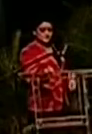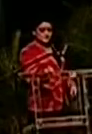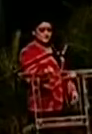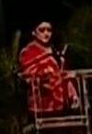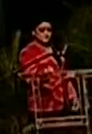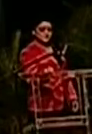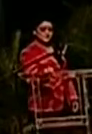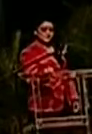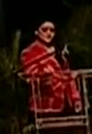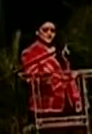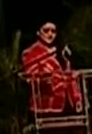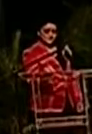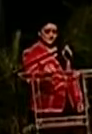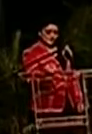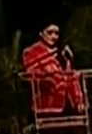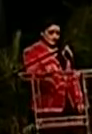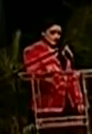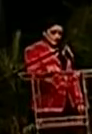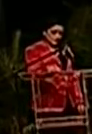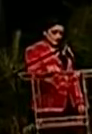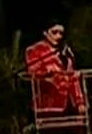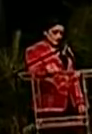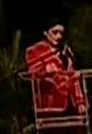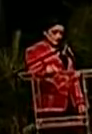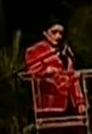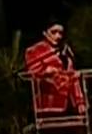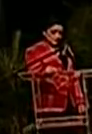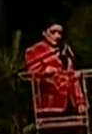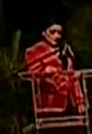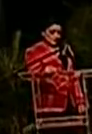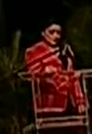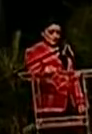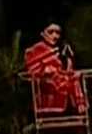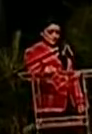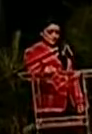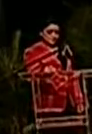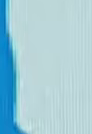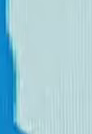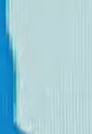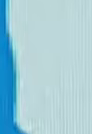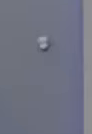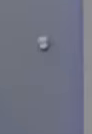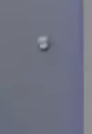ustedes cómo avanza este gran debate nacional de los comunicadores de nuestro país. Adelante.